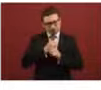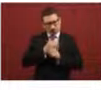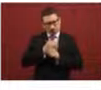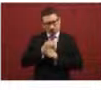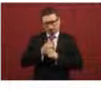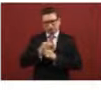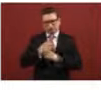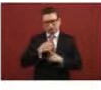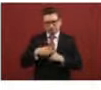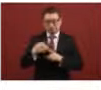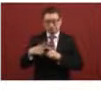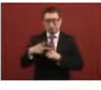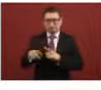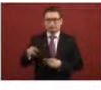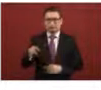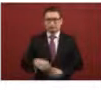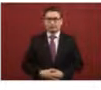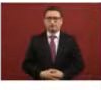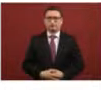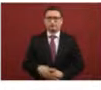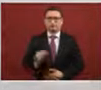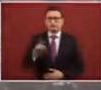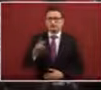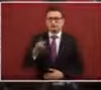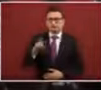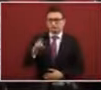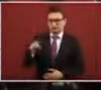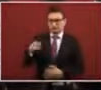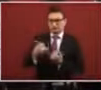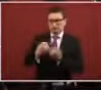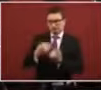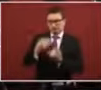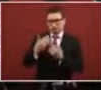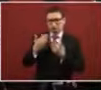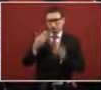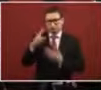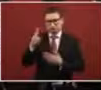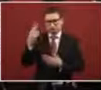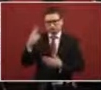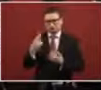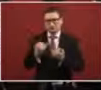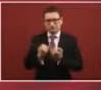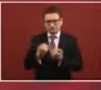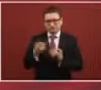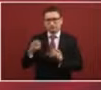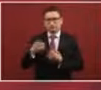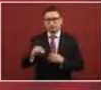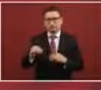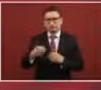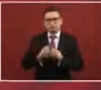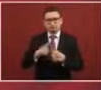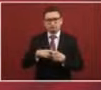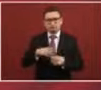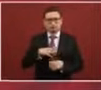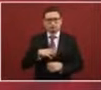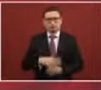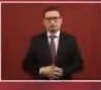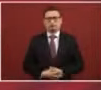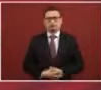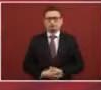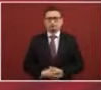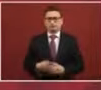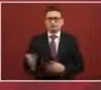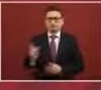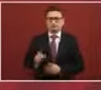En el caso de Toledo, que viene de la academia y del movimiento social, y